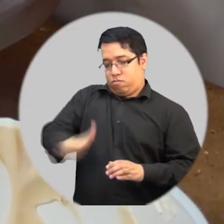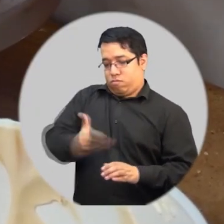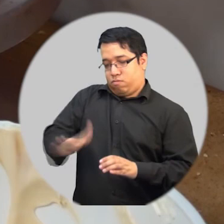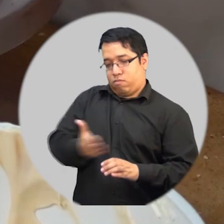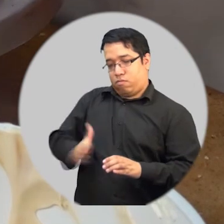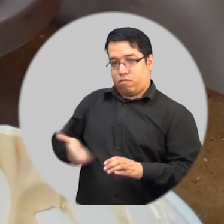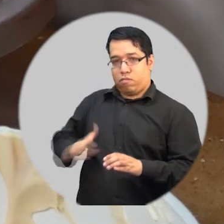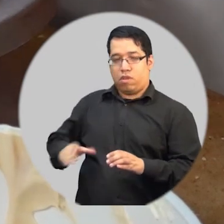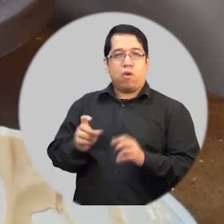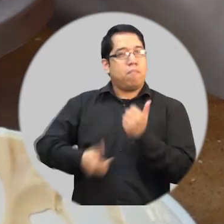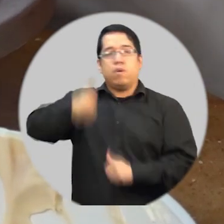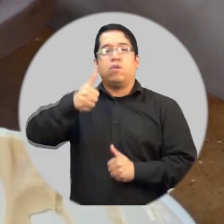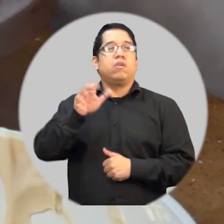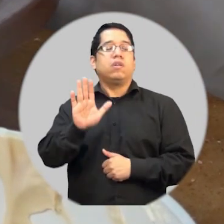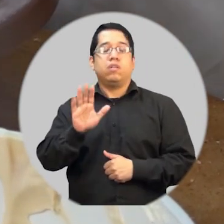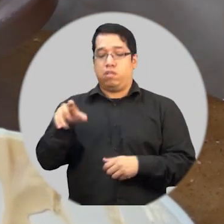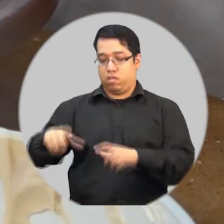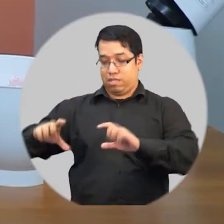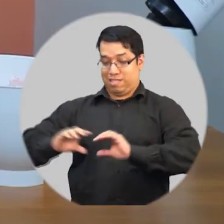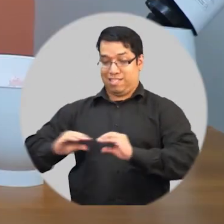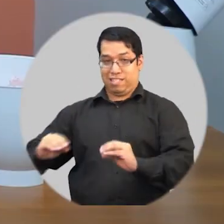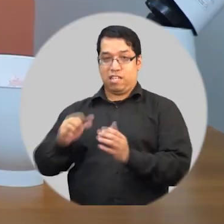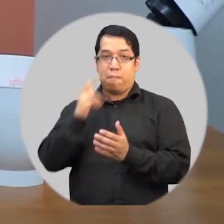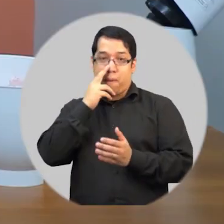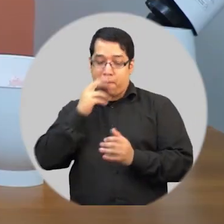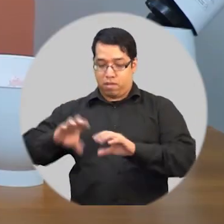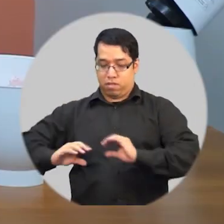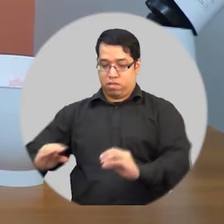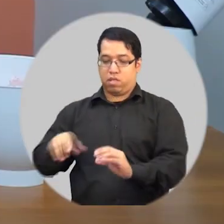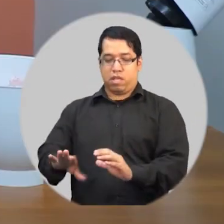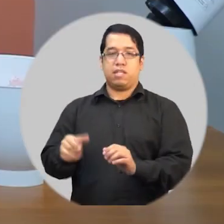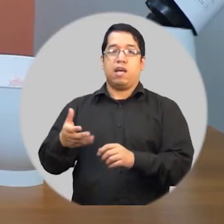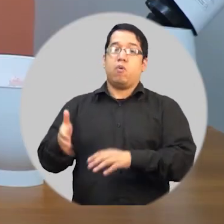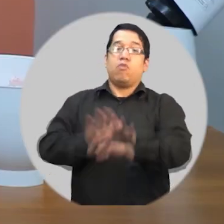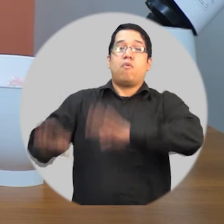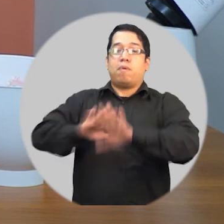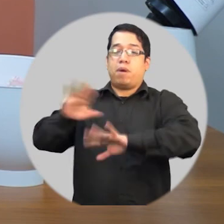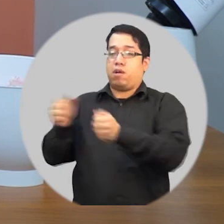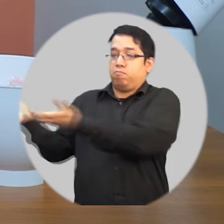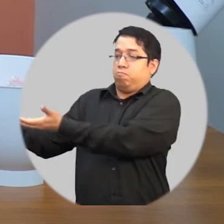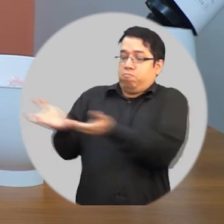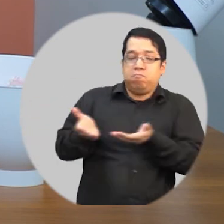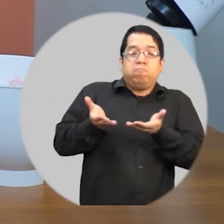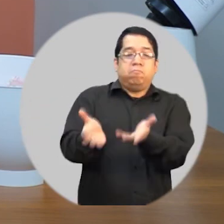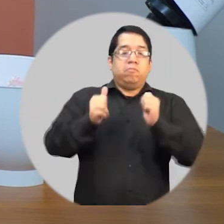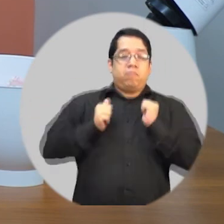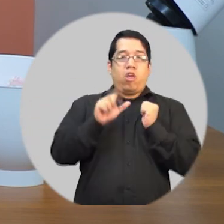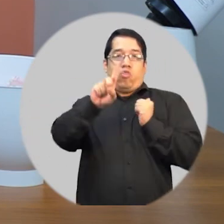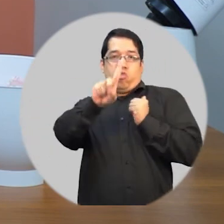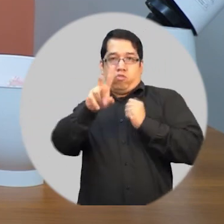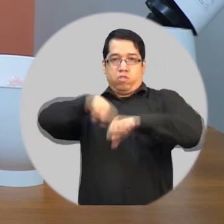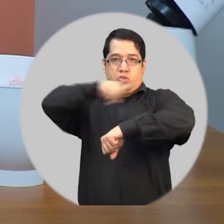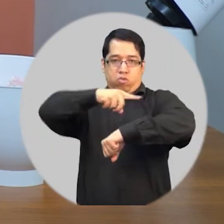Lo ideal es que nuestro pan, nuestro bizcochuelo, descanse mínimo 12 horas antes de utilizarlo. Una vez